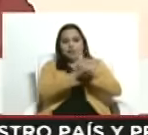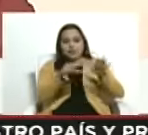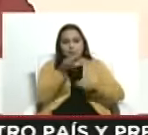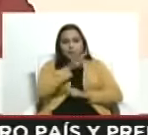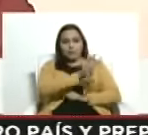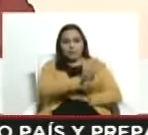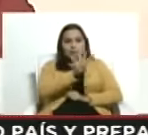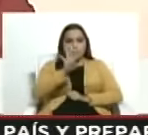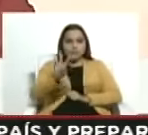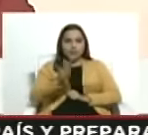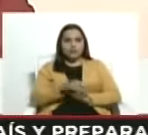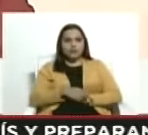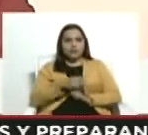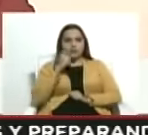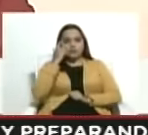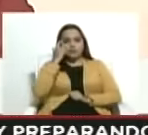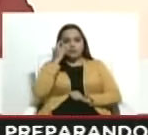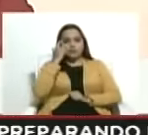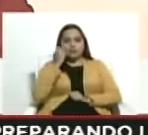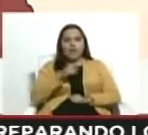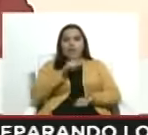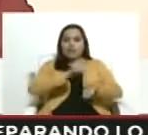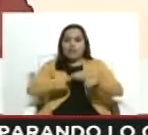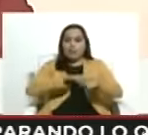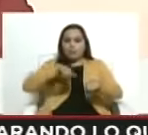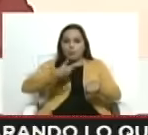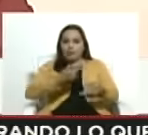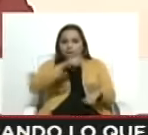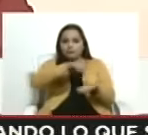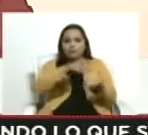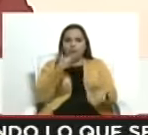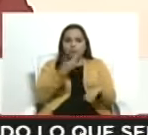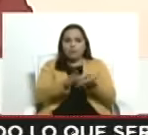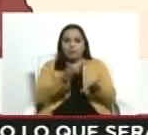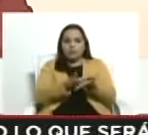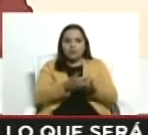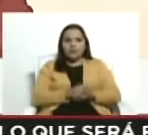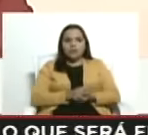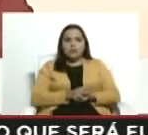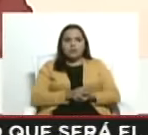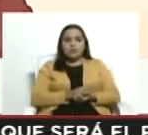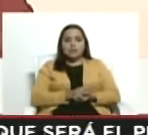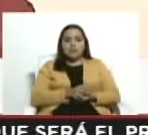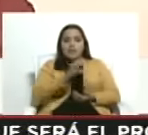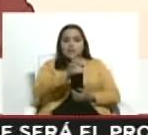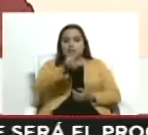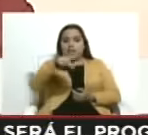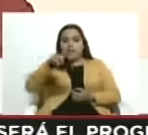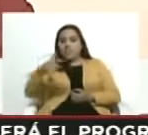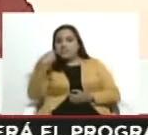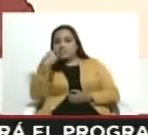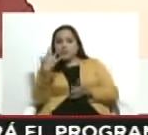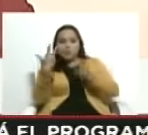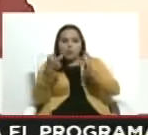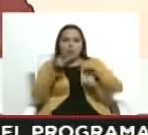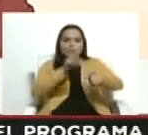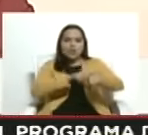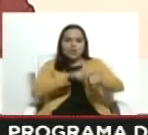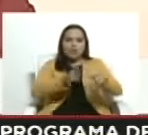44, temporalidad de las postulaciones. El cronograma electoral establecerá los lapsos previstos para las